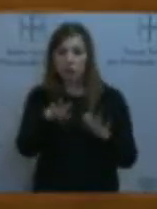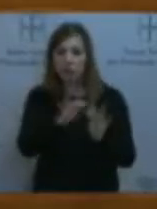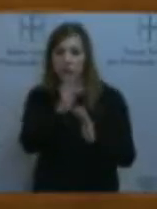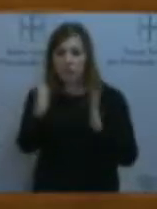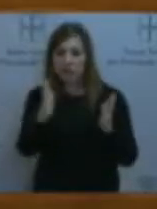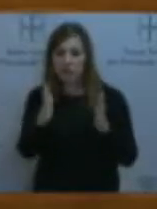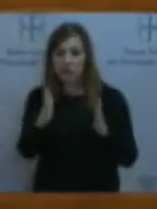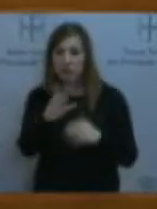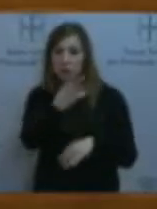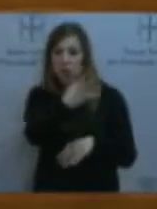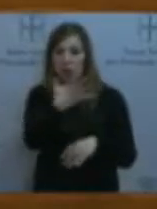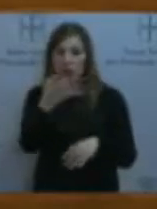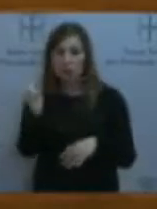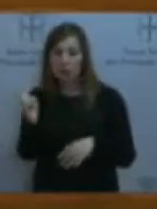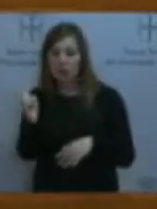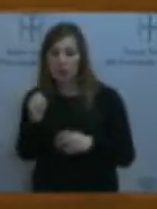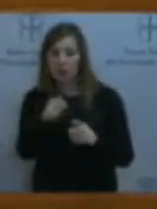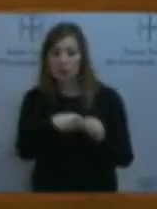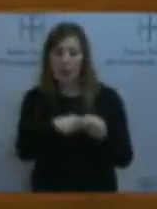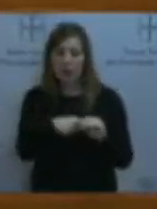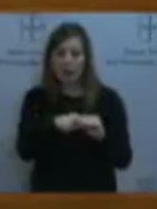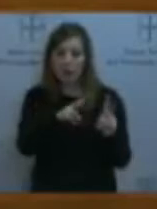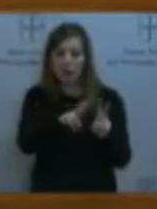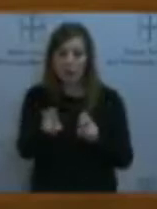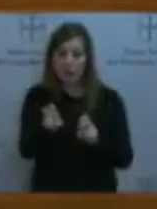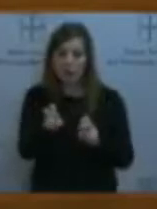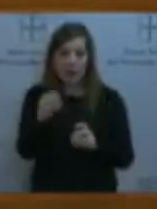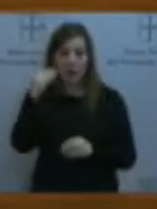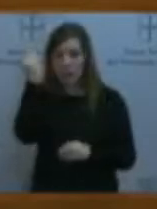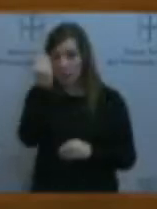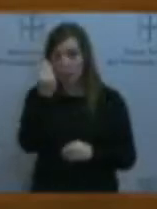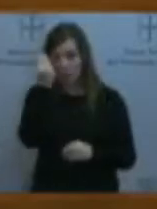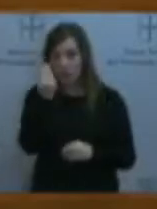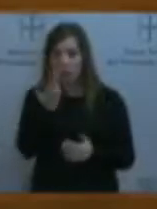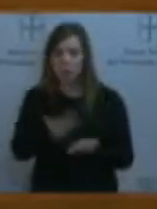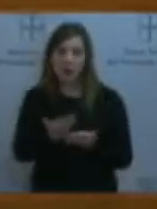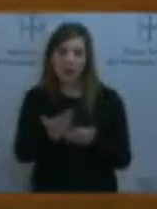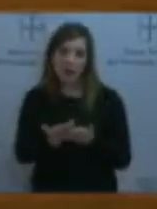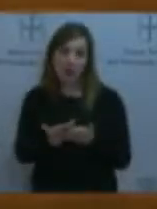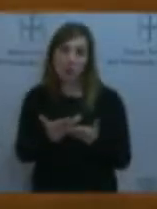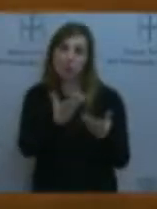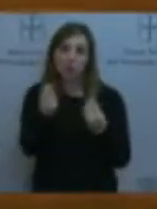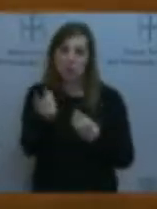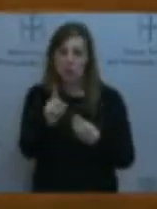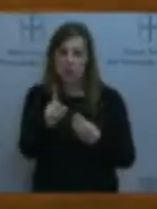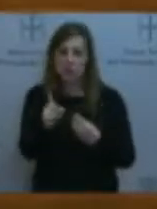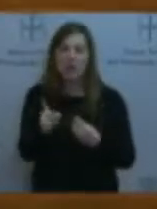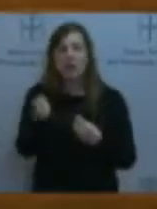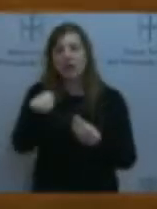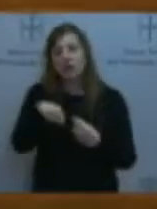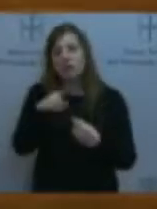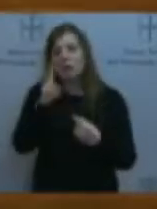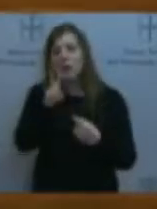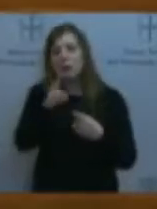Así que 450 nuevas plazas no nos parece, desde luego, pedir el cielo. ¿Qué es lo que hemos encontrado en las